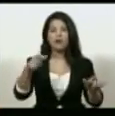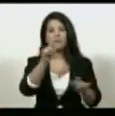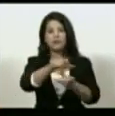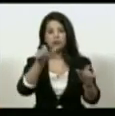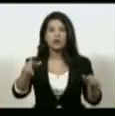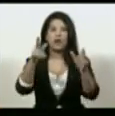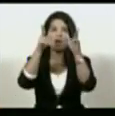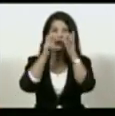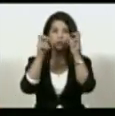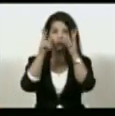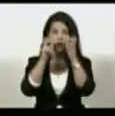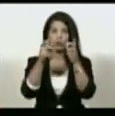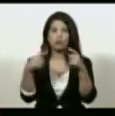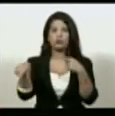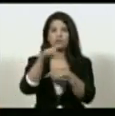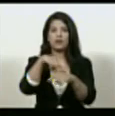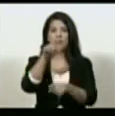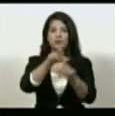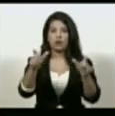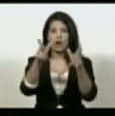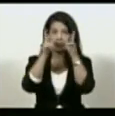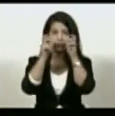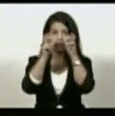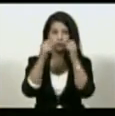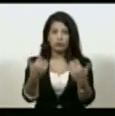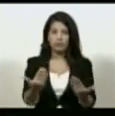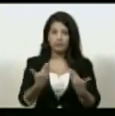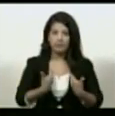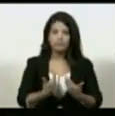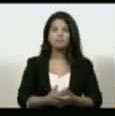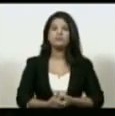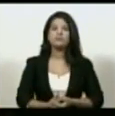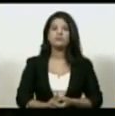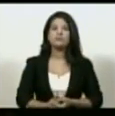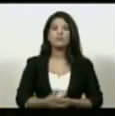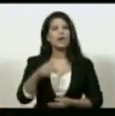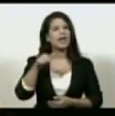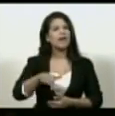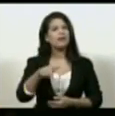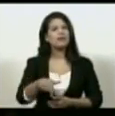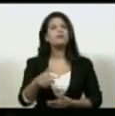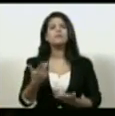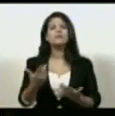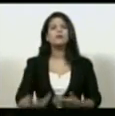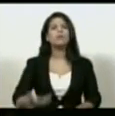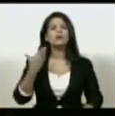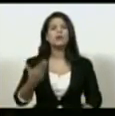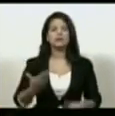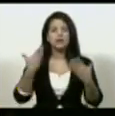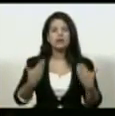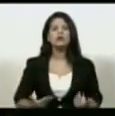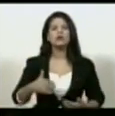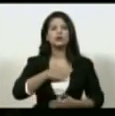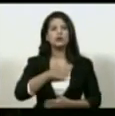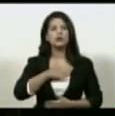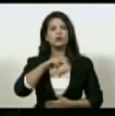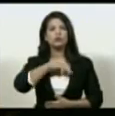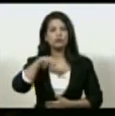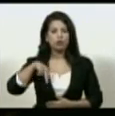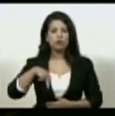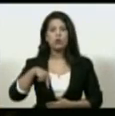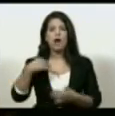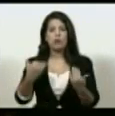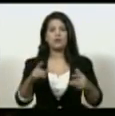escuchando por los medios de comunicación. Esta es una ocasión muy, muy importante para nosotros, por eso lo estamos haciendo con